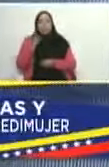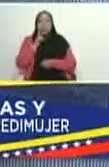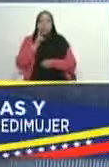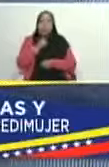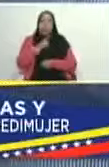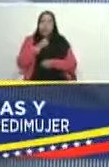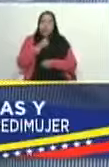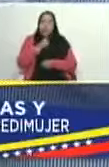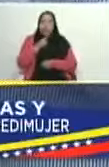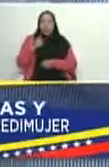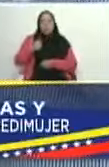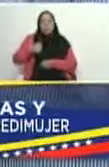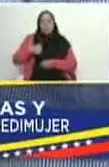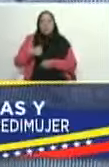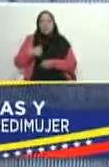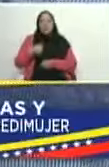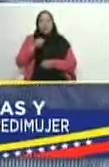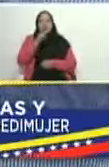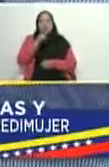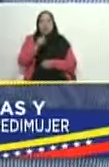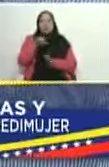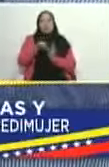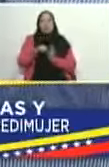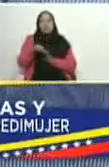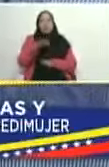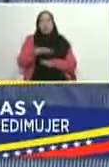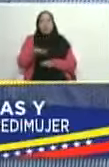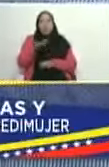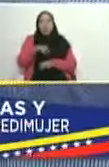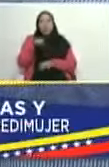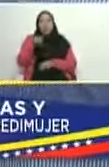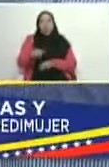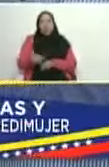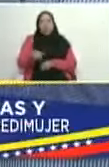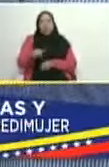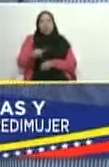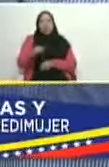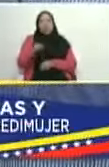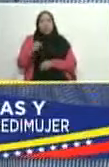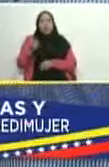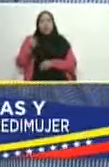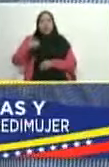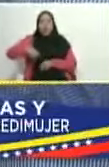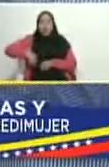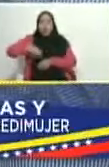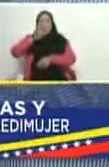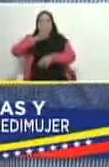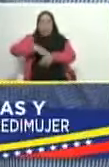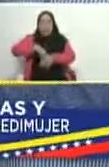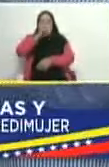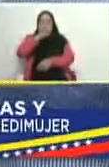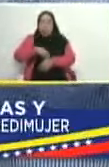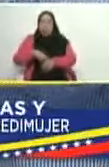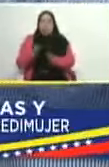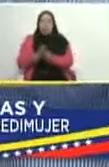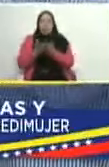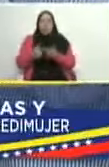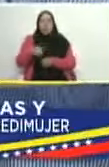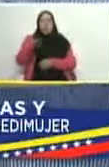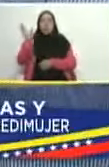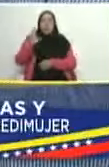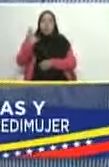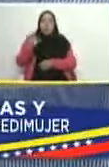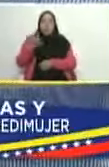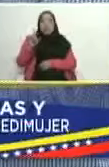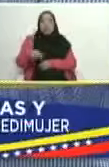Dani Vegas. Dani Vegas, ¿de dónde eres tú? De aquí, de Barcelona, Caracas y de Venezuela, por supuesto. ¿Y ustedes están en